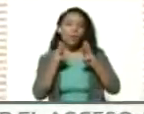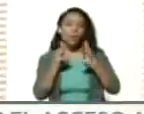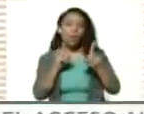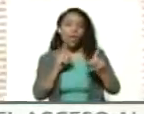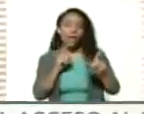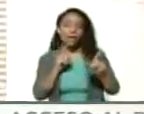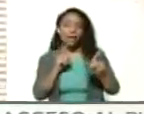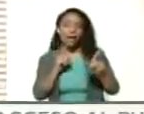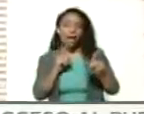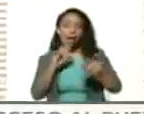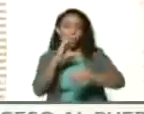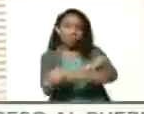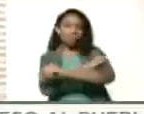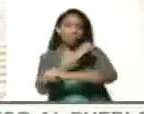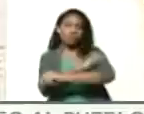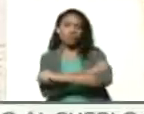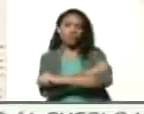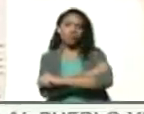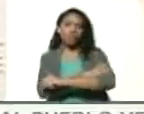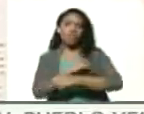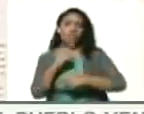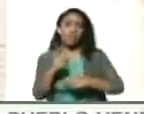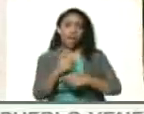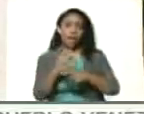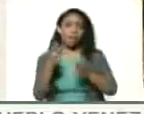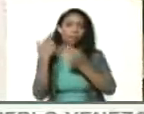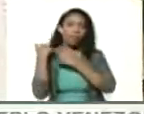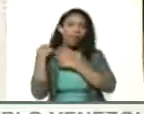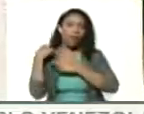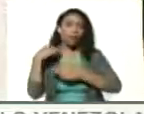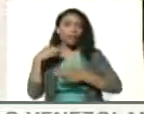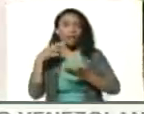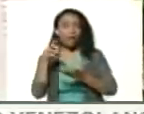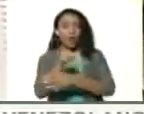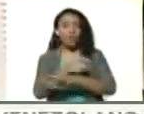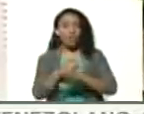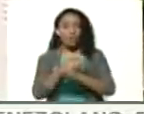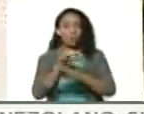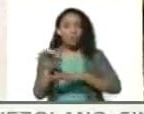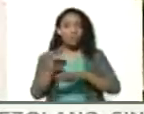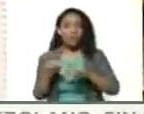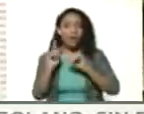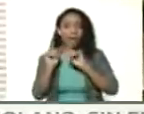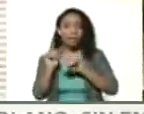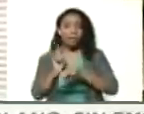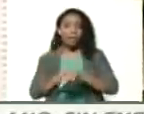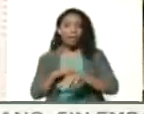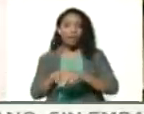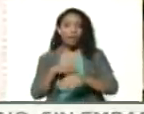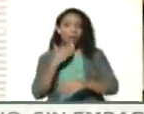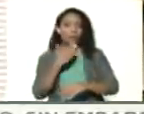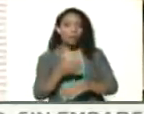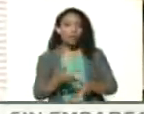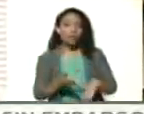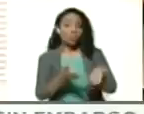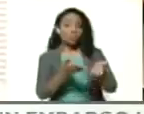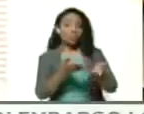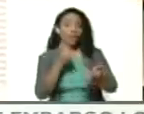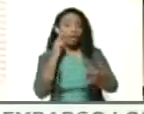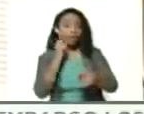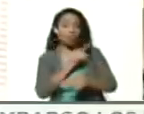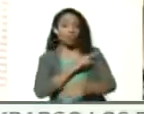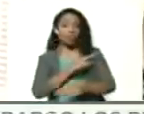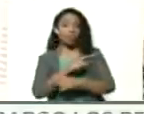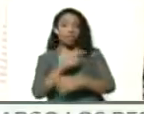esta, digamos, oposición en responsabilidades de gobierno regional y municipal en ese momento se permitieron incurrir en estos desmanes